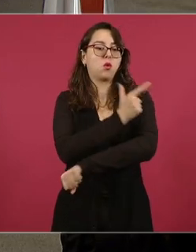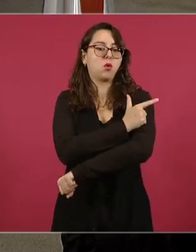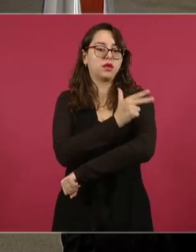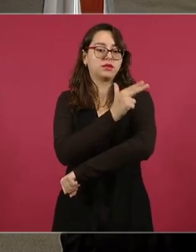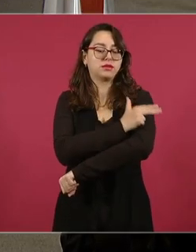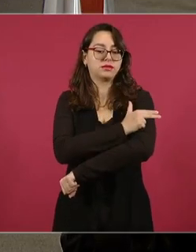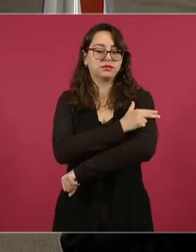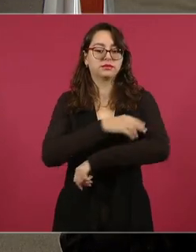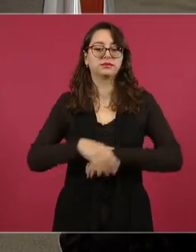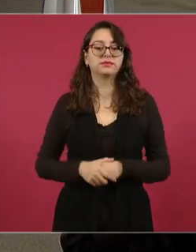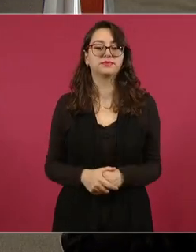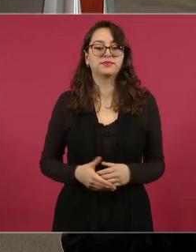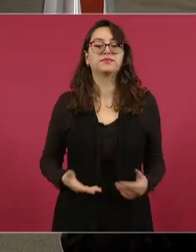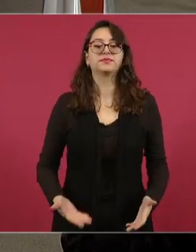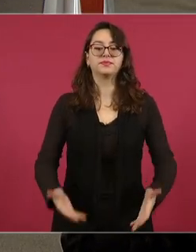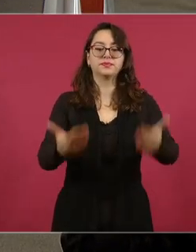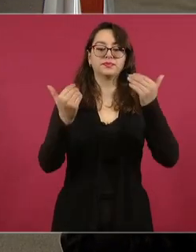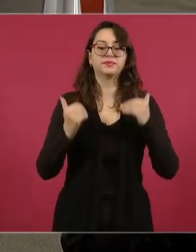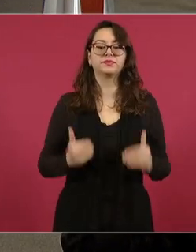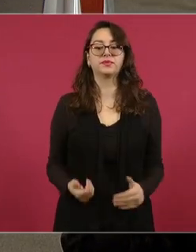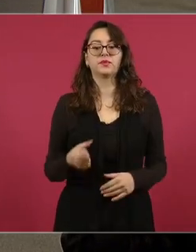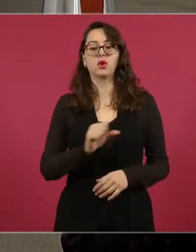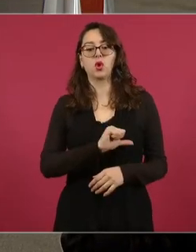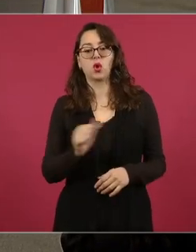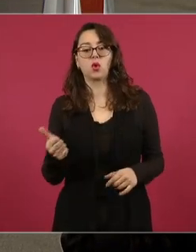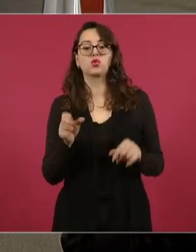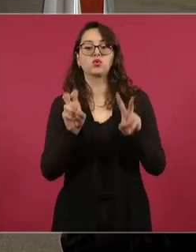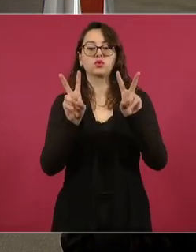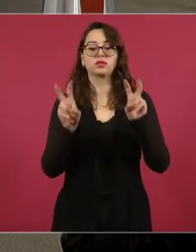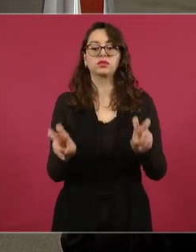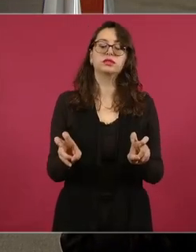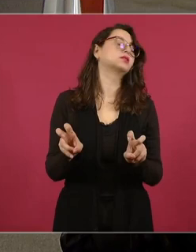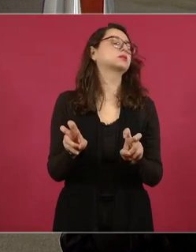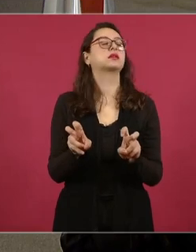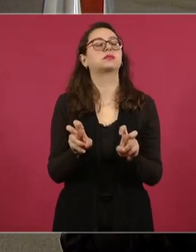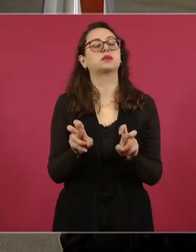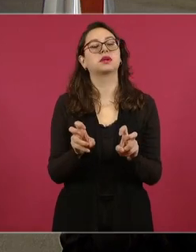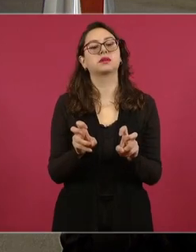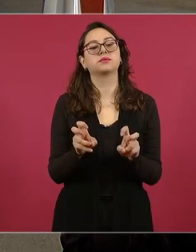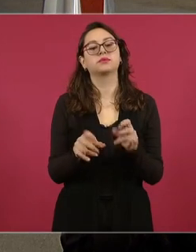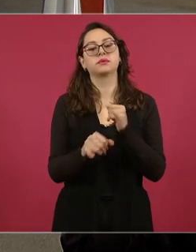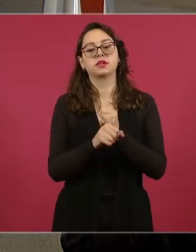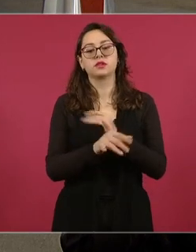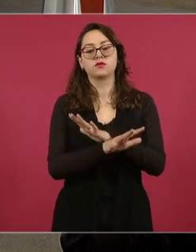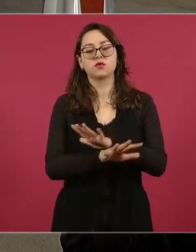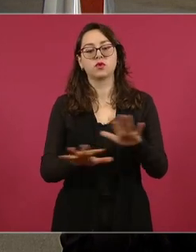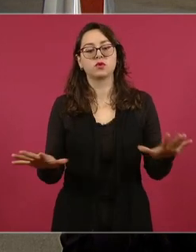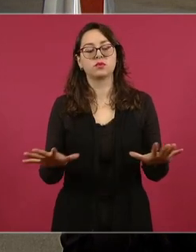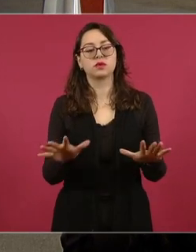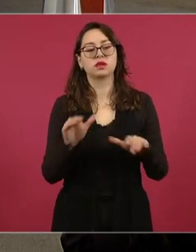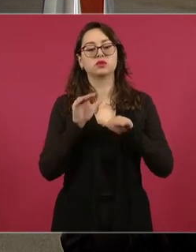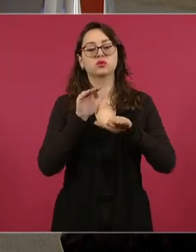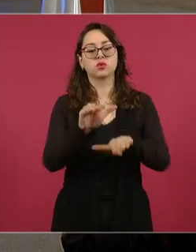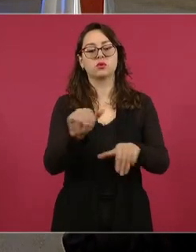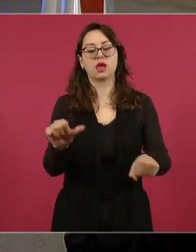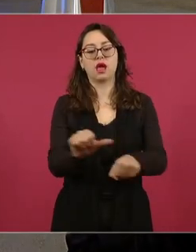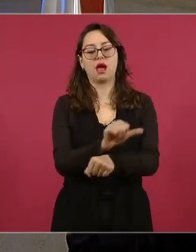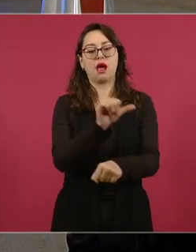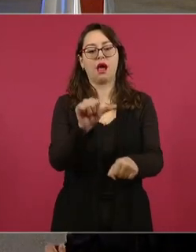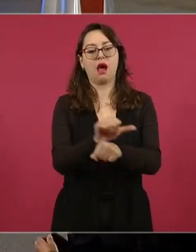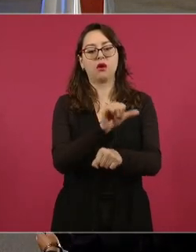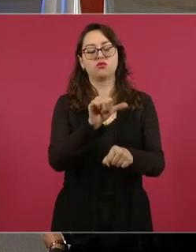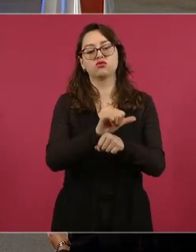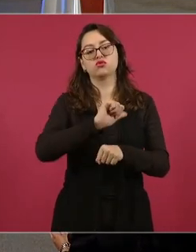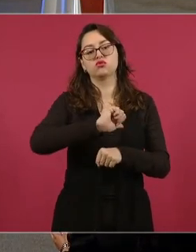con el otro tema, si puede ser. Este es el informe sobre el programa de regularización de vehículos de procedencia